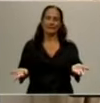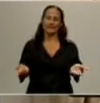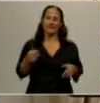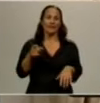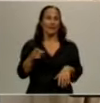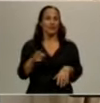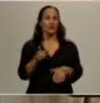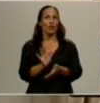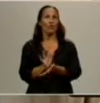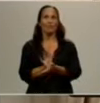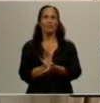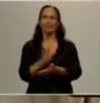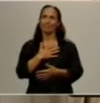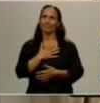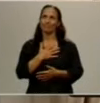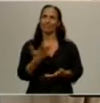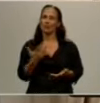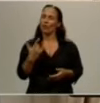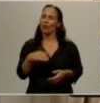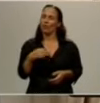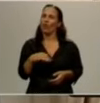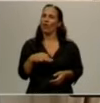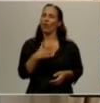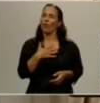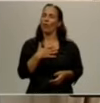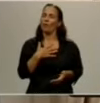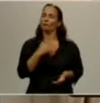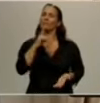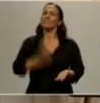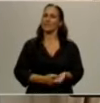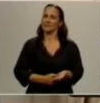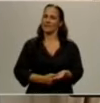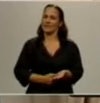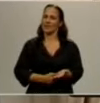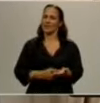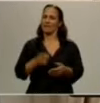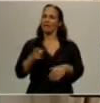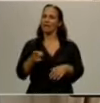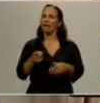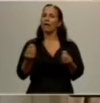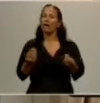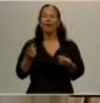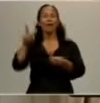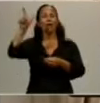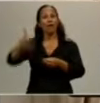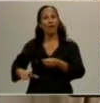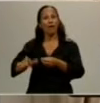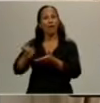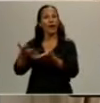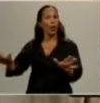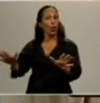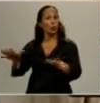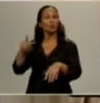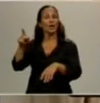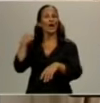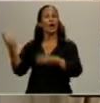precisamente el que me lleva a adoptar la decisión de que cuando se produce la renuncia de las